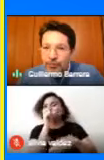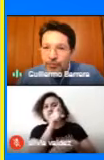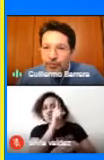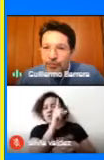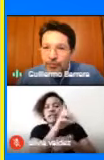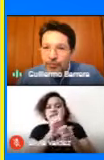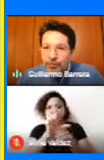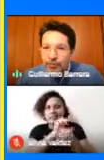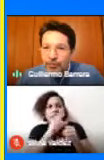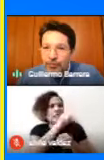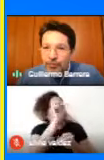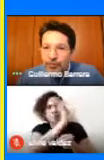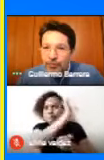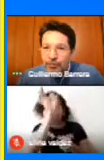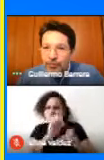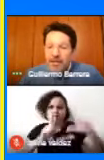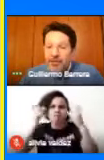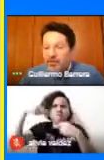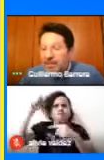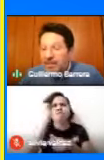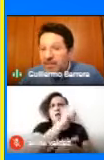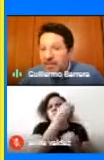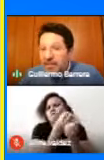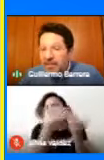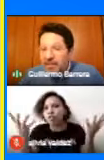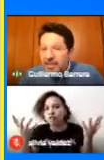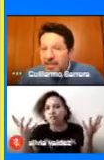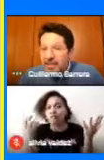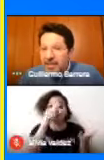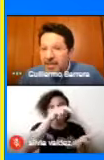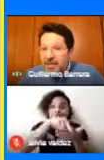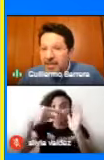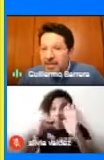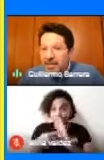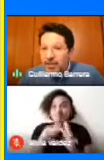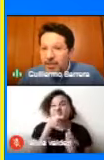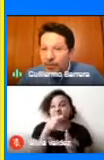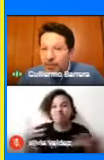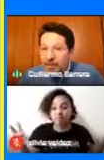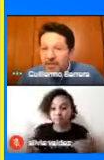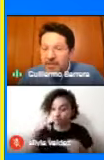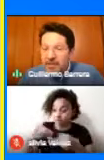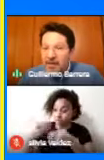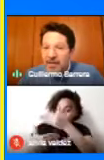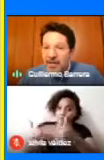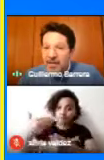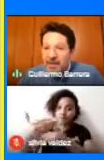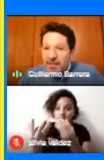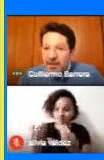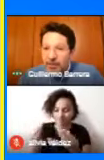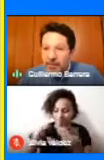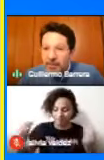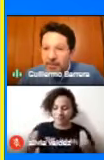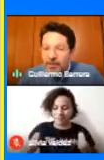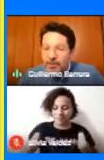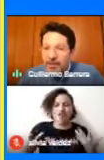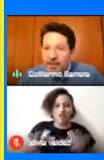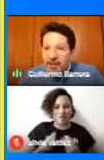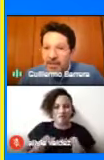localidad 100% turística. Eso quiere decir que en este proceso de convivencia hacia